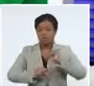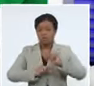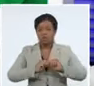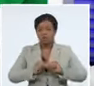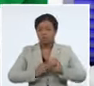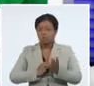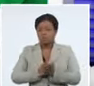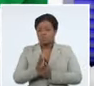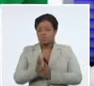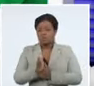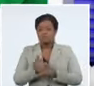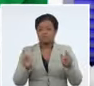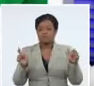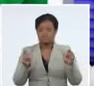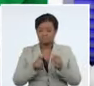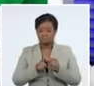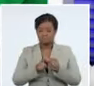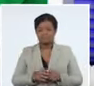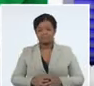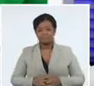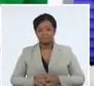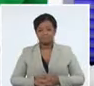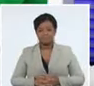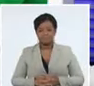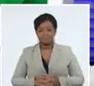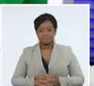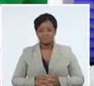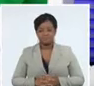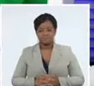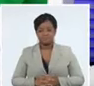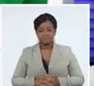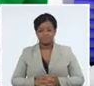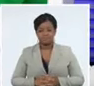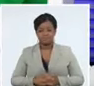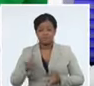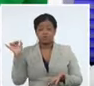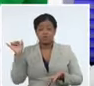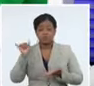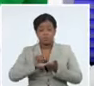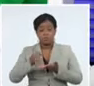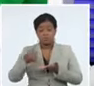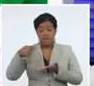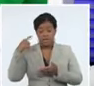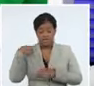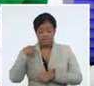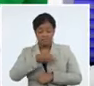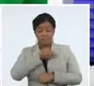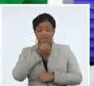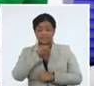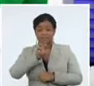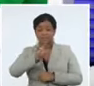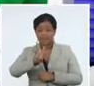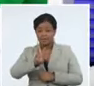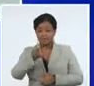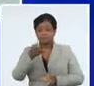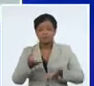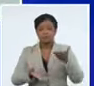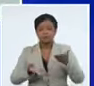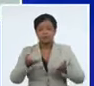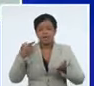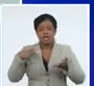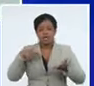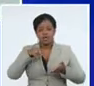disminuyendo en esta forma. Importados, como dije ayer, 3 casos, 9 menos incluso que el día